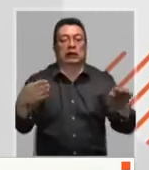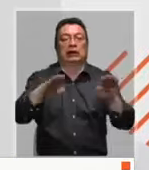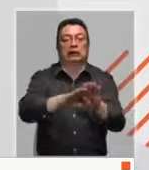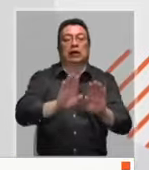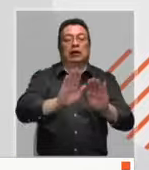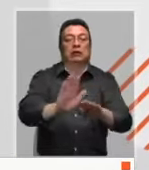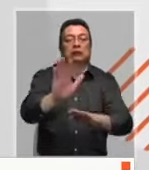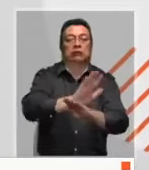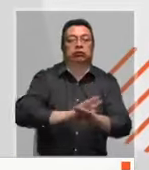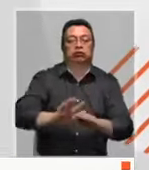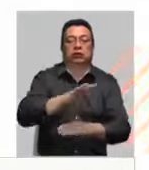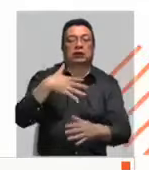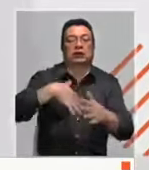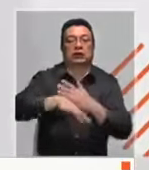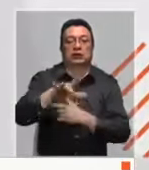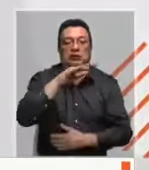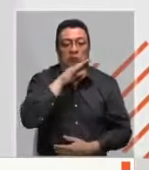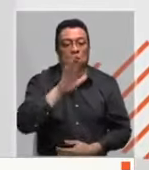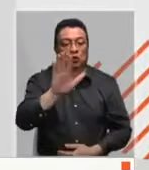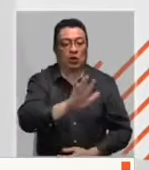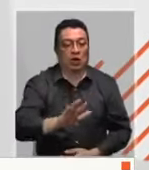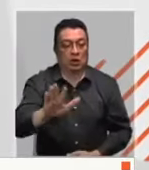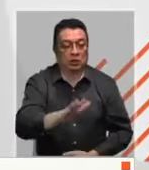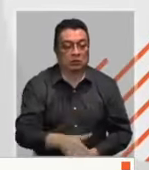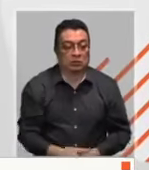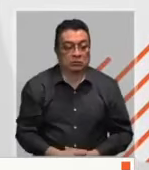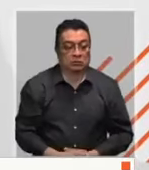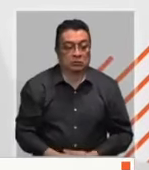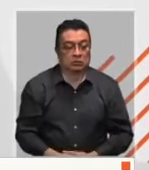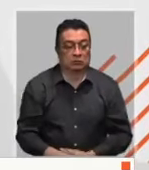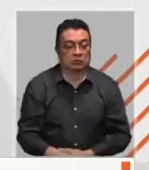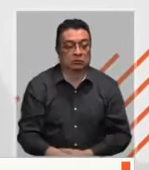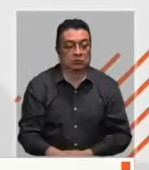por más de 15 minutos.